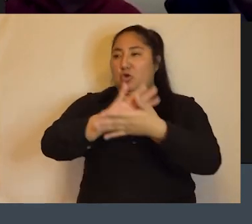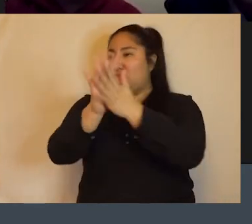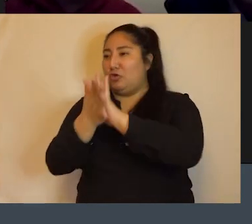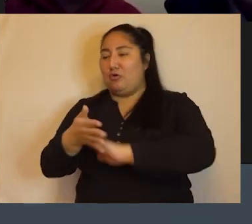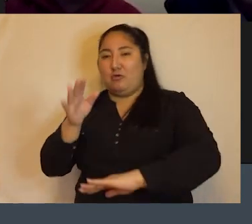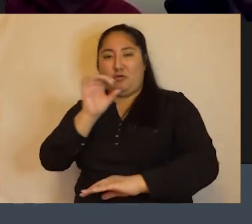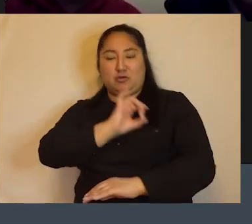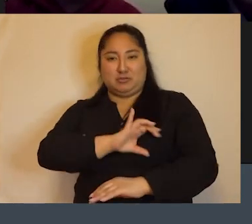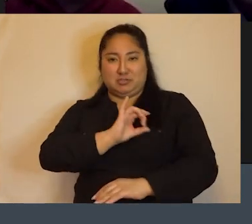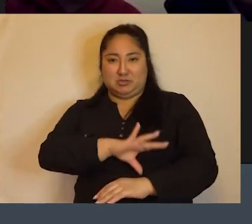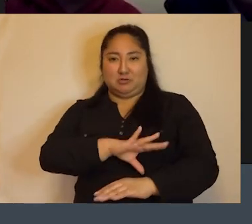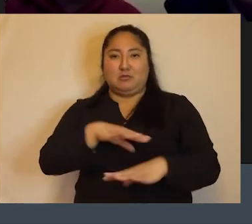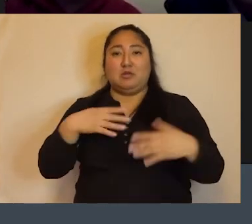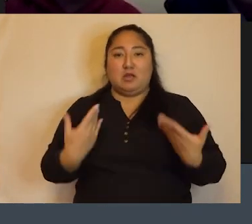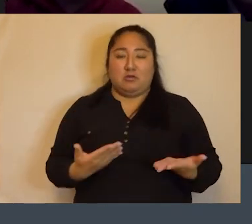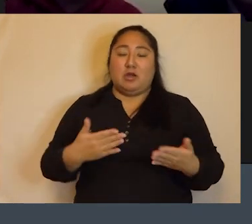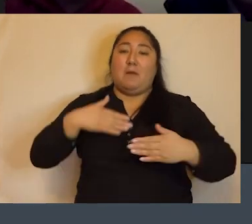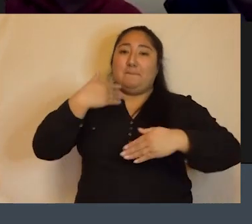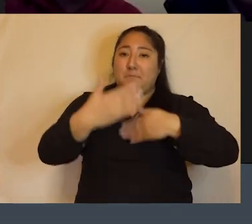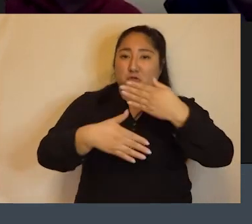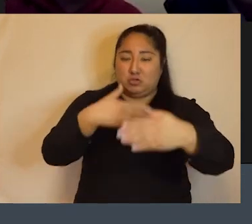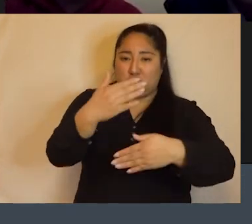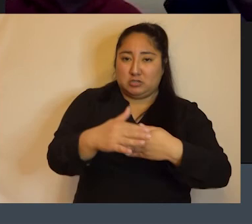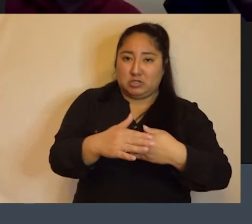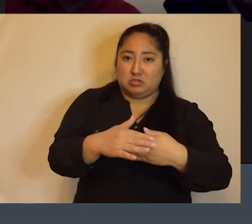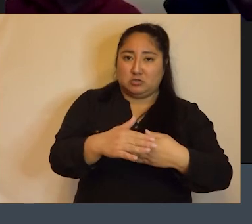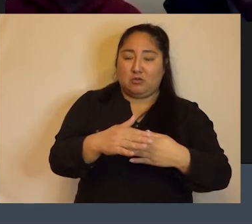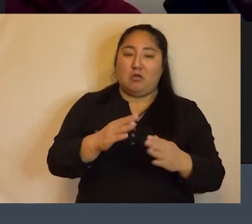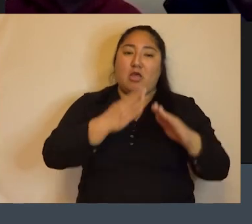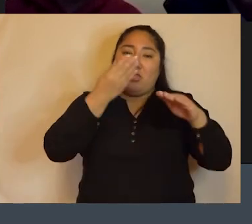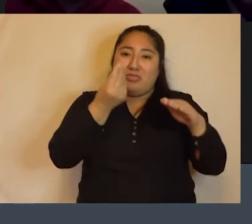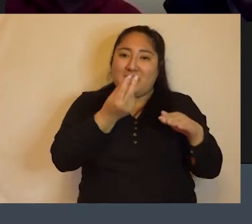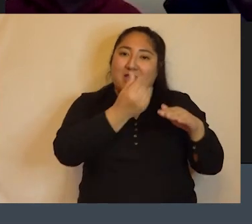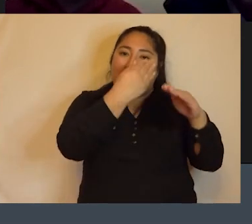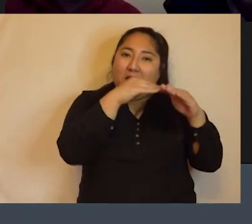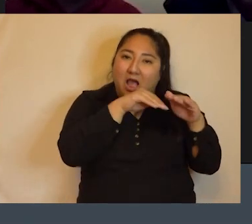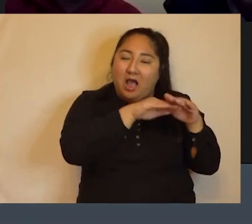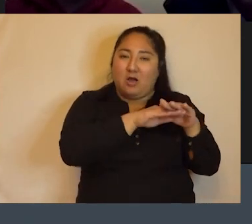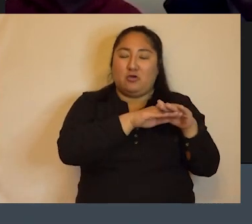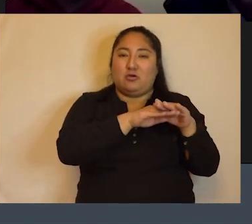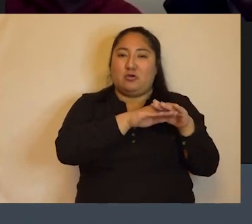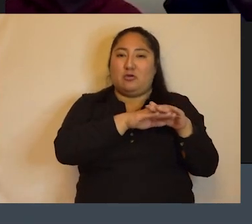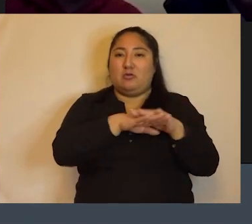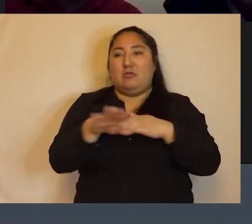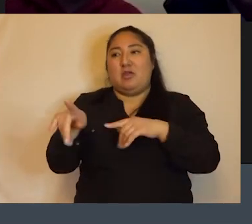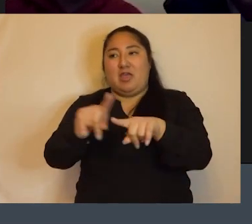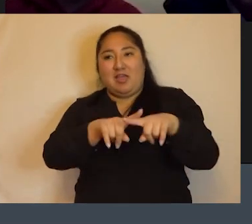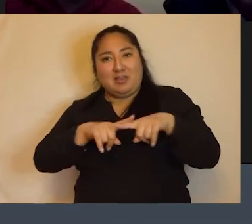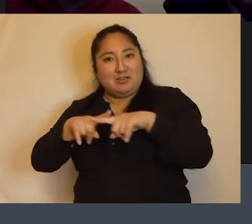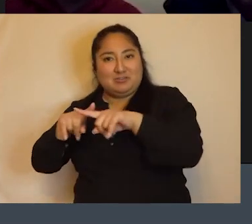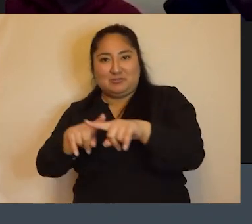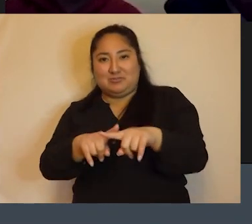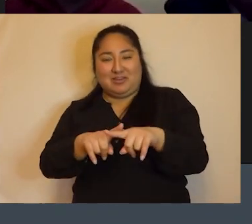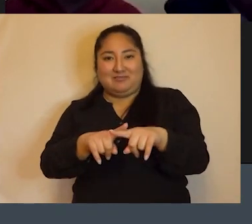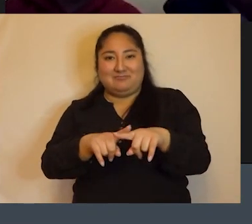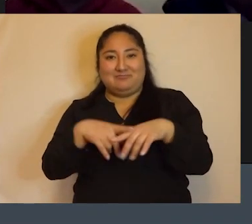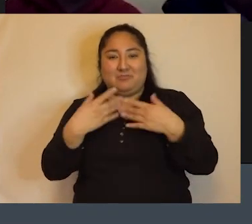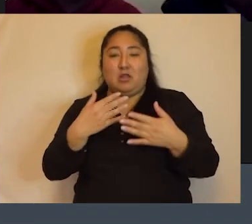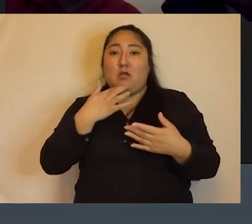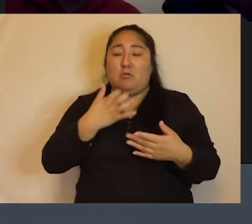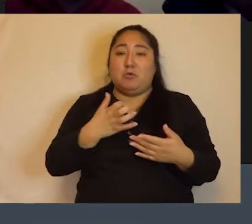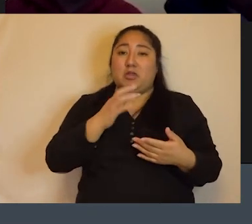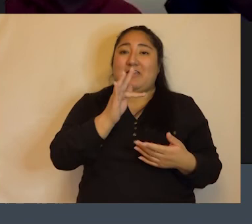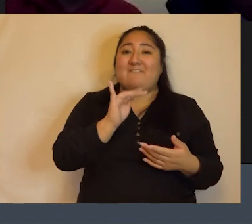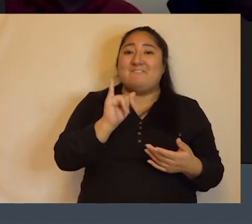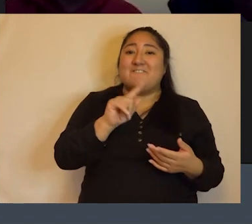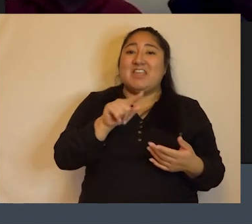insisto, todos los chilenos. Entonces, el proceso de ahorro es social, ¿sí? Todos vamos a tener que ahorrar, porque cuando el fisco pone